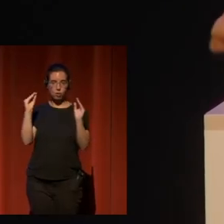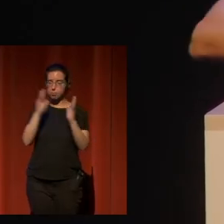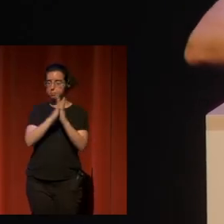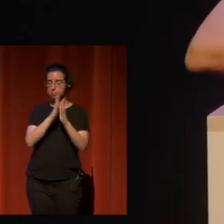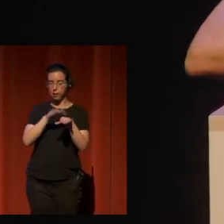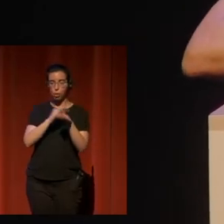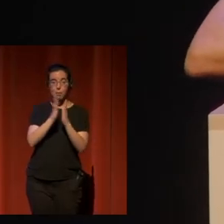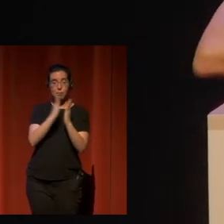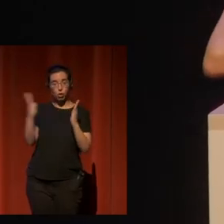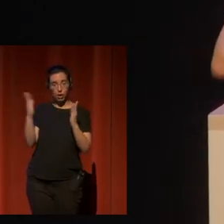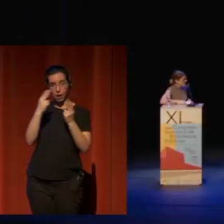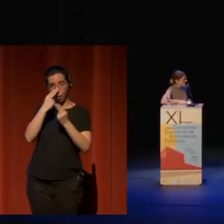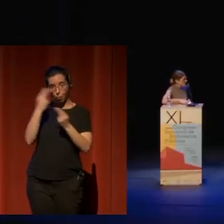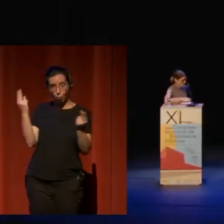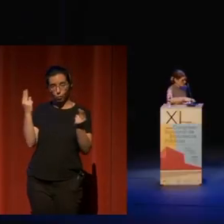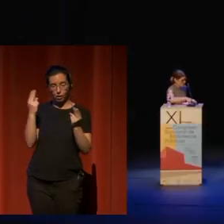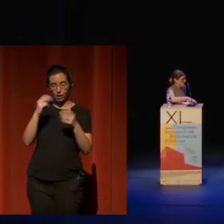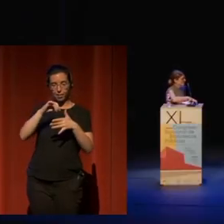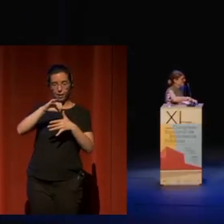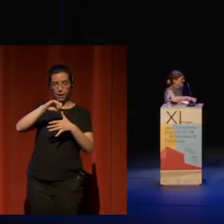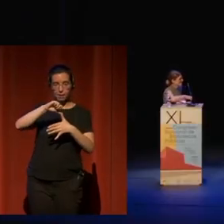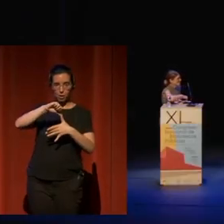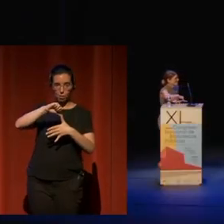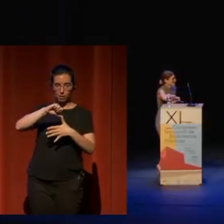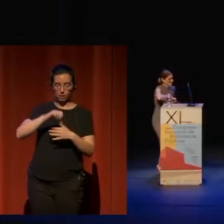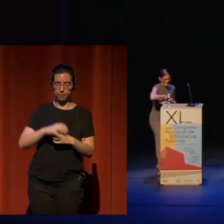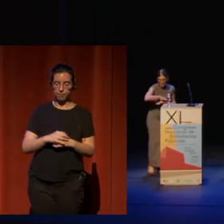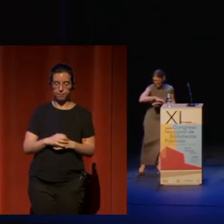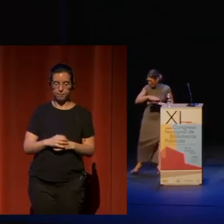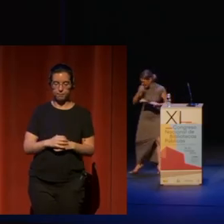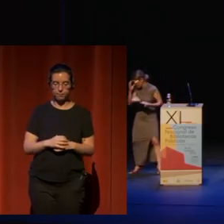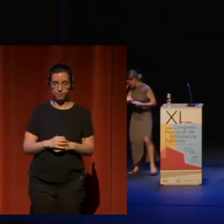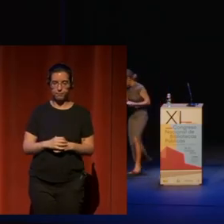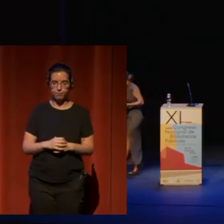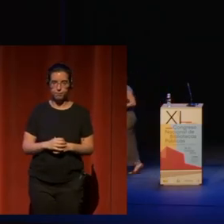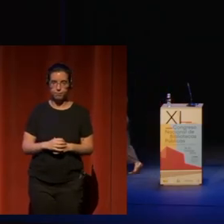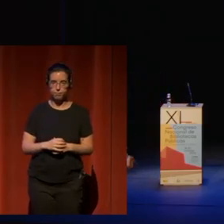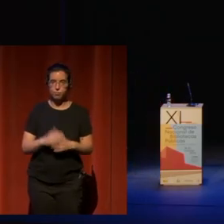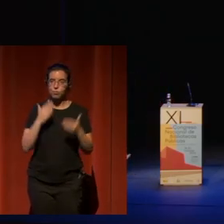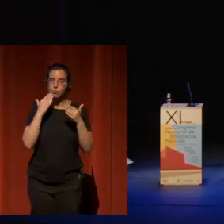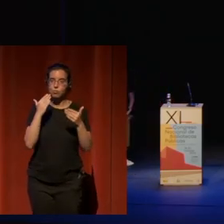quieras, Cristina, te cedo la palabra aquí en Atril para que comiences. Gracias. Muchísimas gracias.